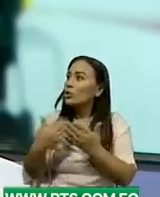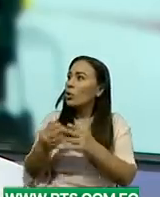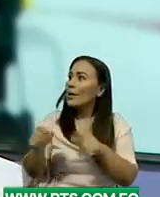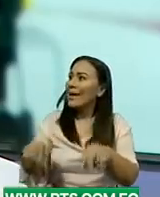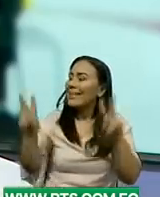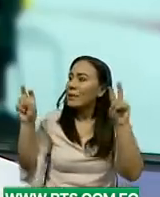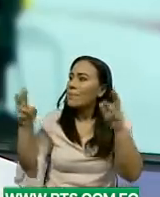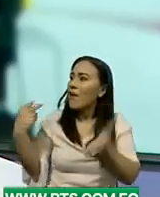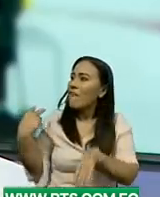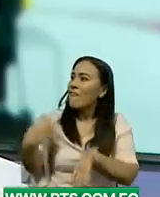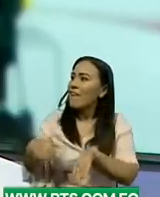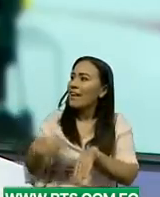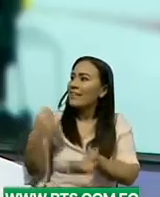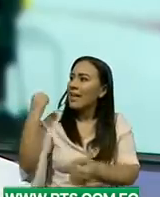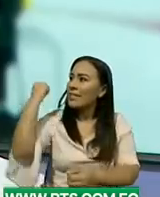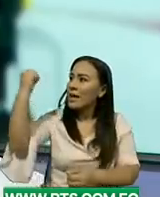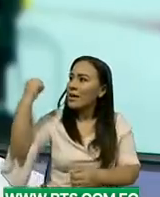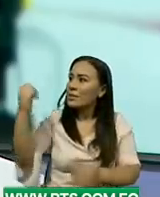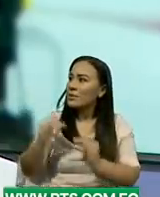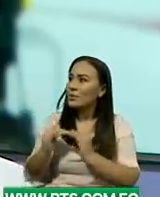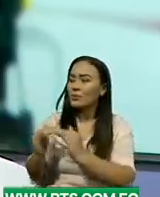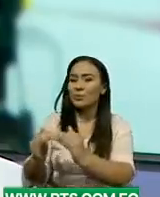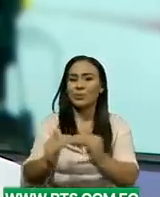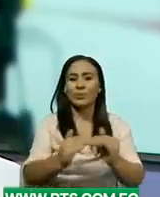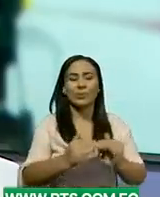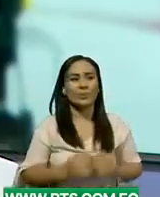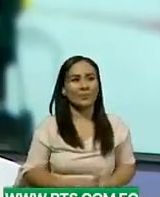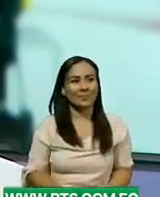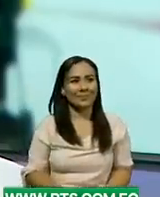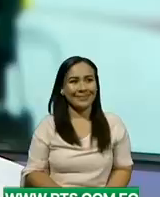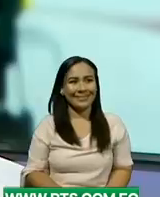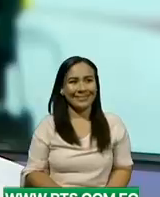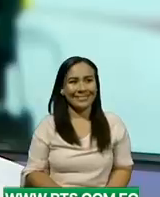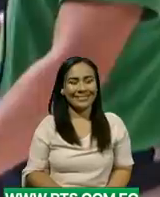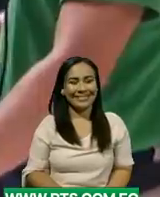a esta fiesta democrática que vivirá el país.